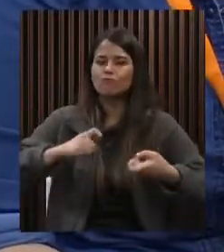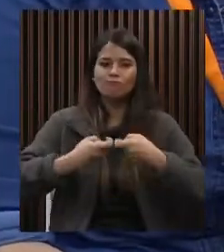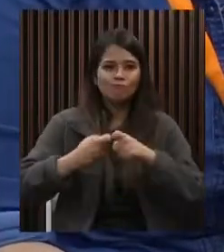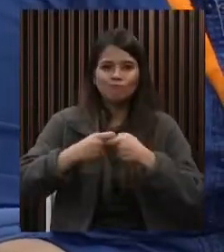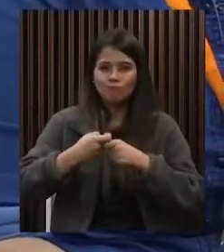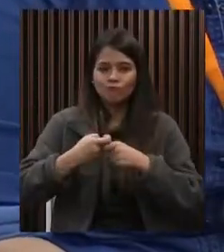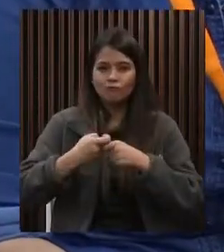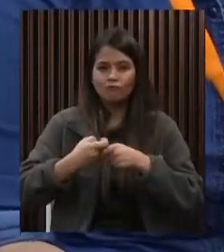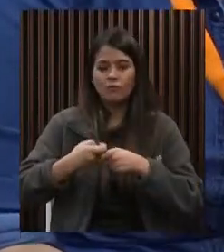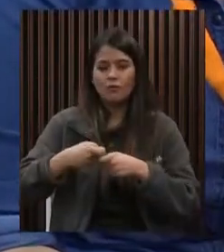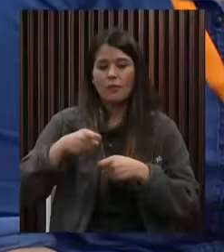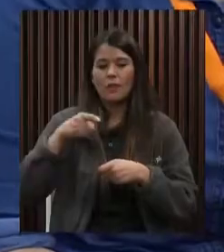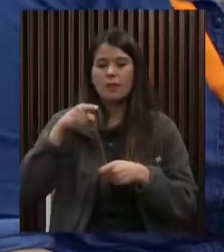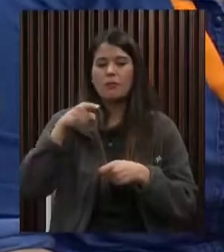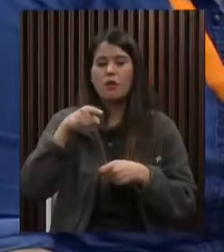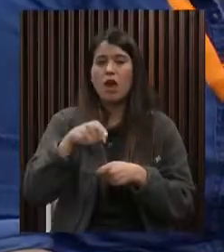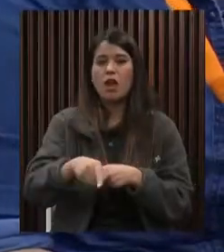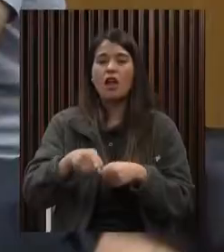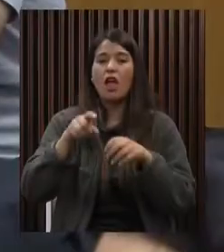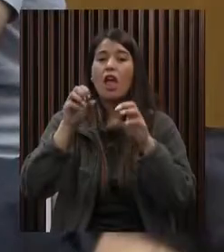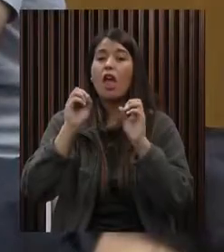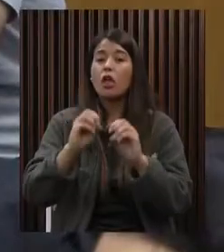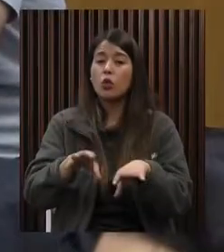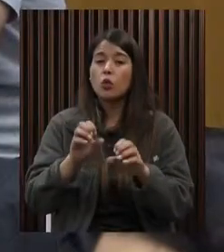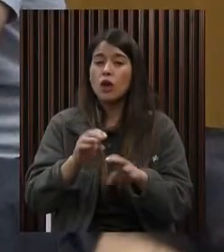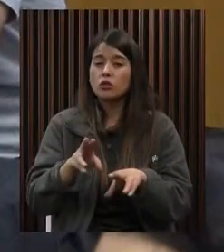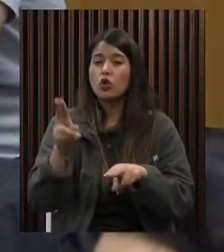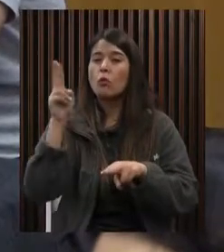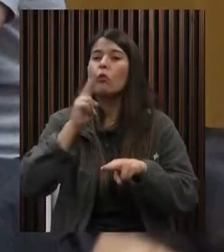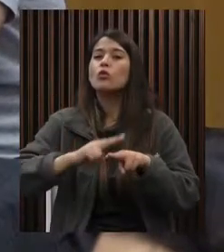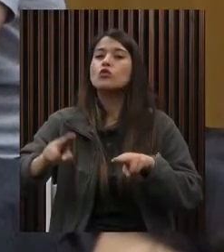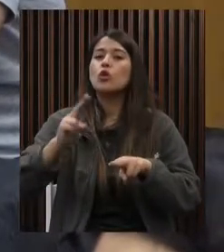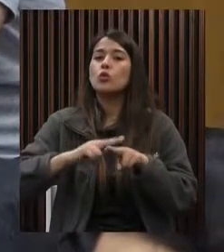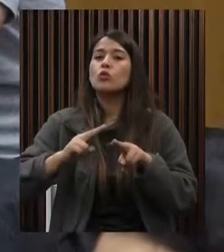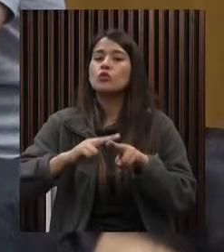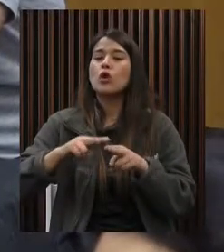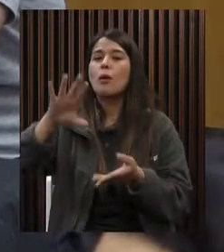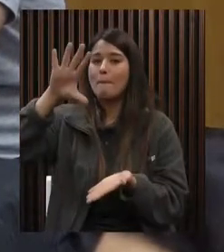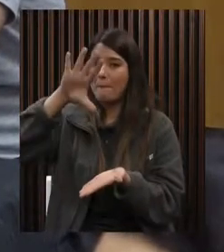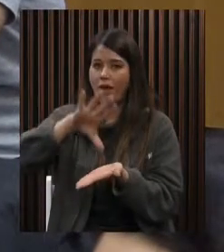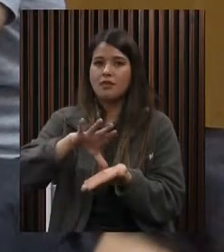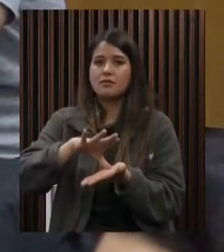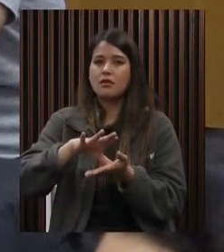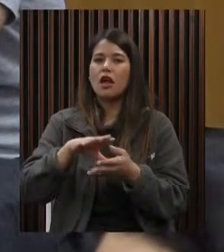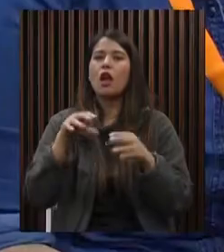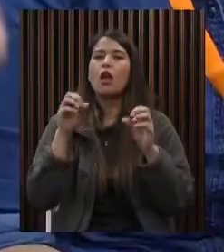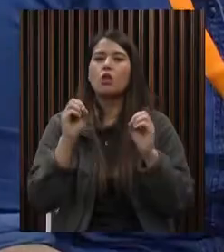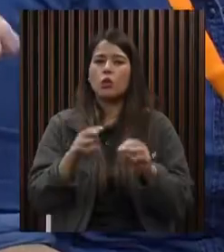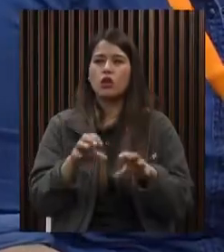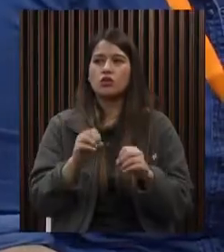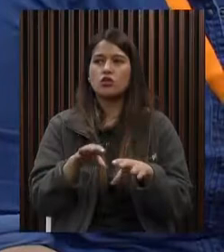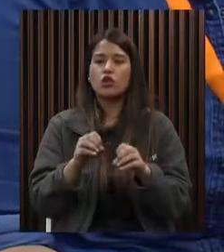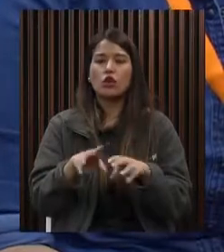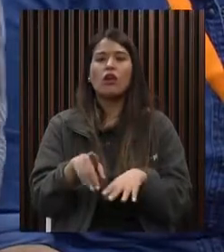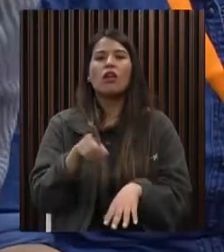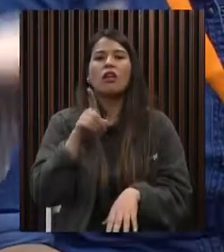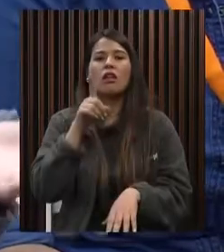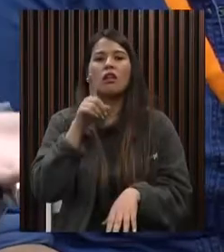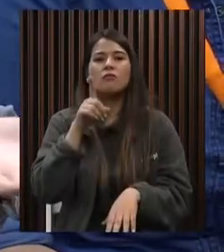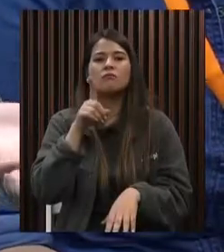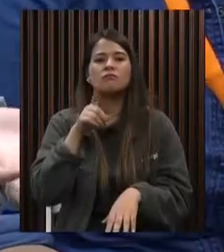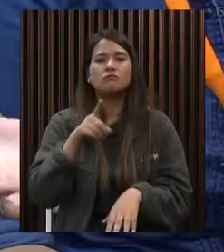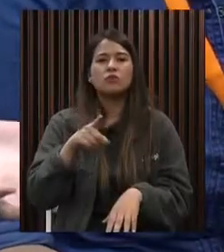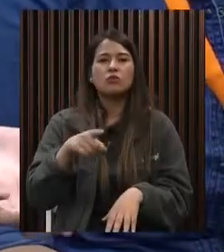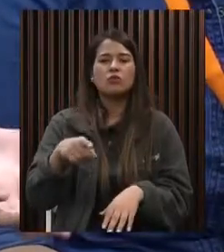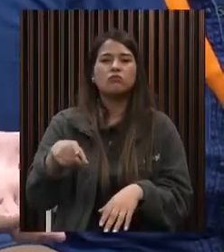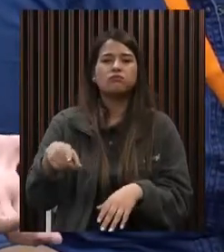que ahí la educación como una solución, en nuestro país yo creo que la educación tendría un gran, llevar la bandera